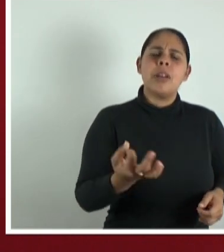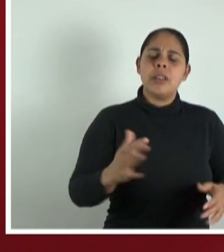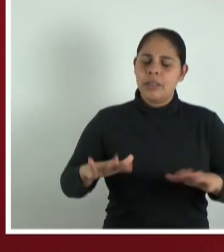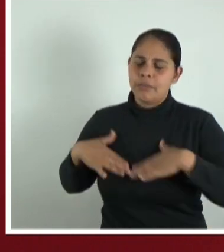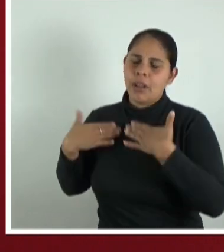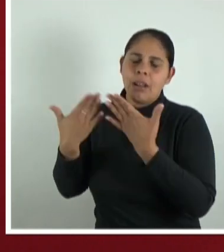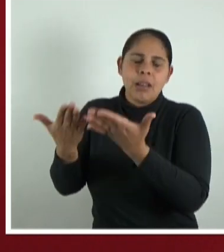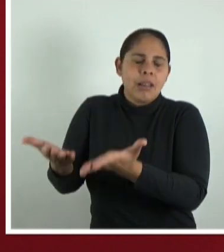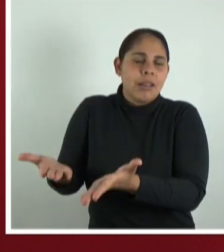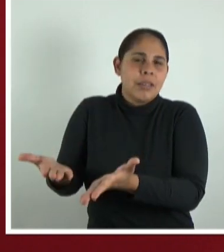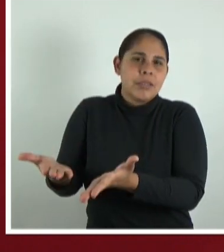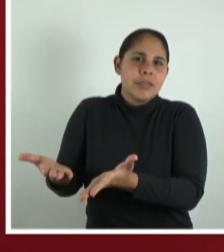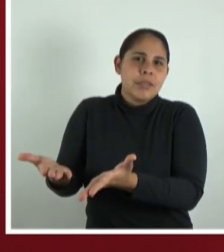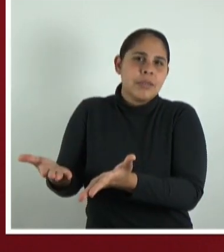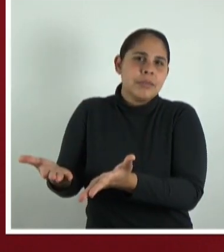La gracia